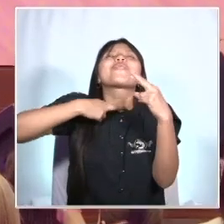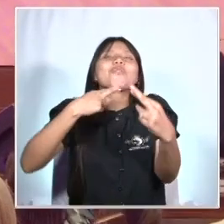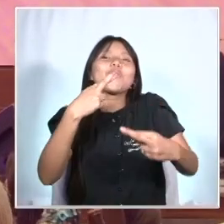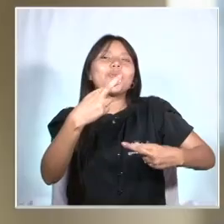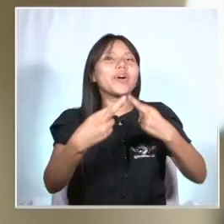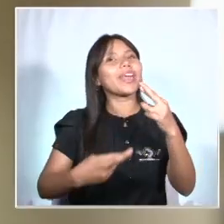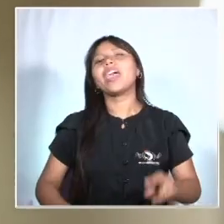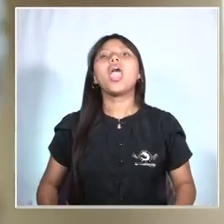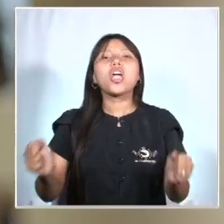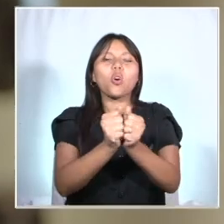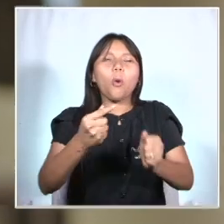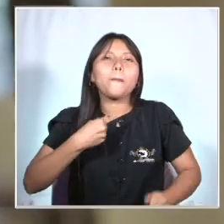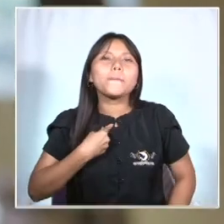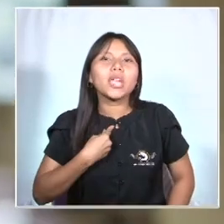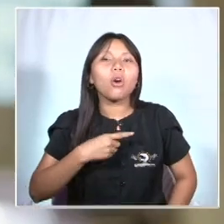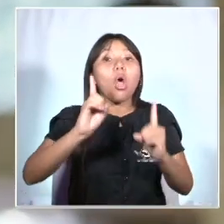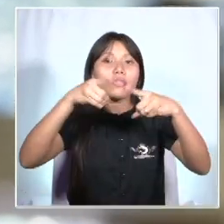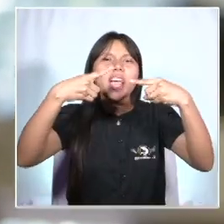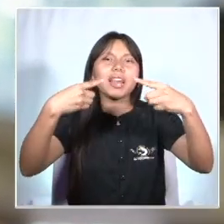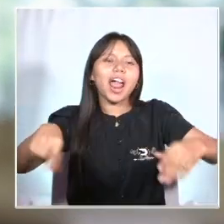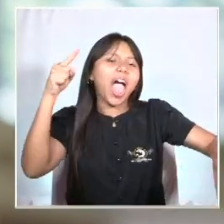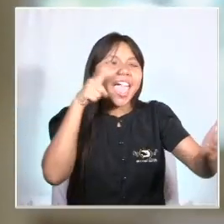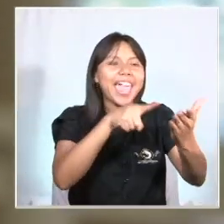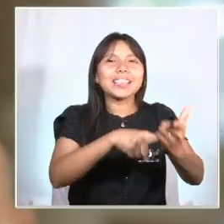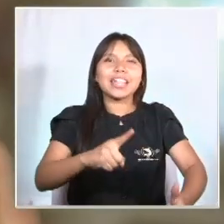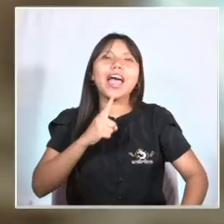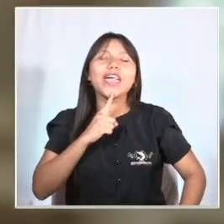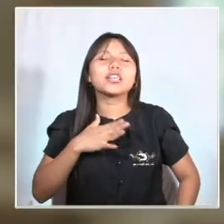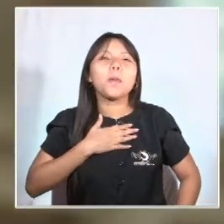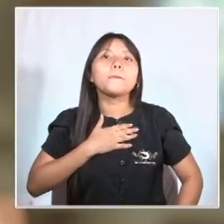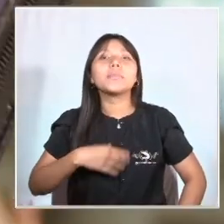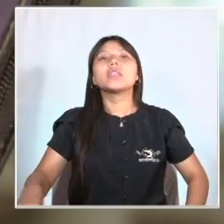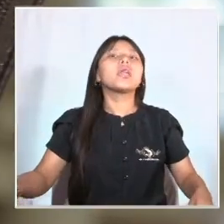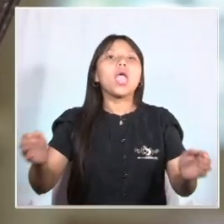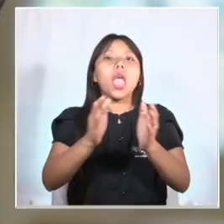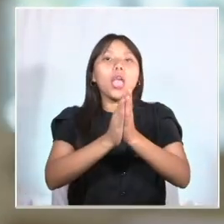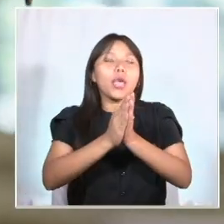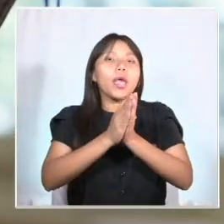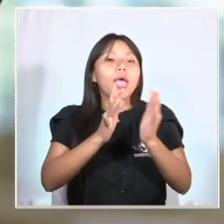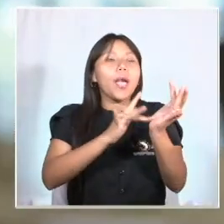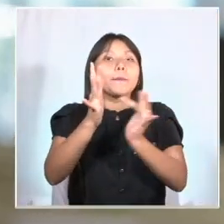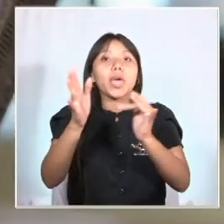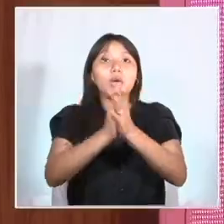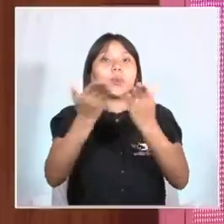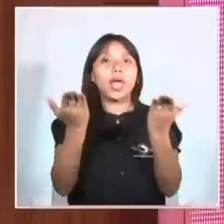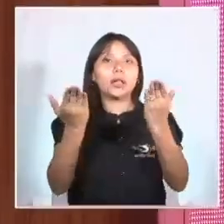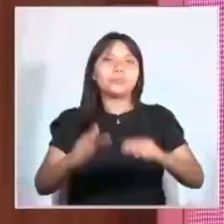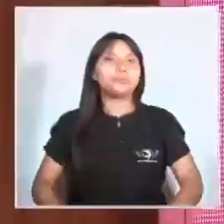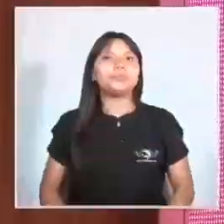Declara conmigo: esta es mi Biblia. Ay, mujer, no te